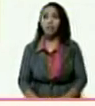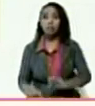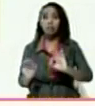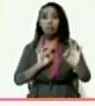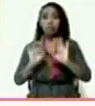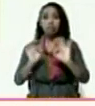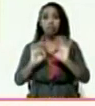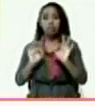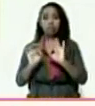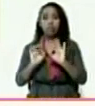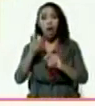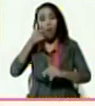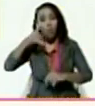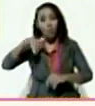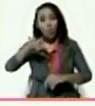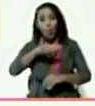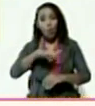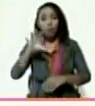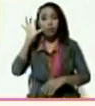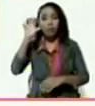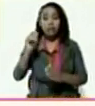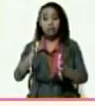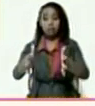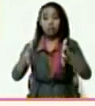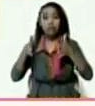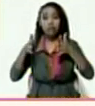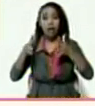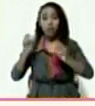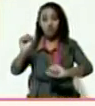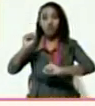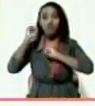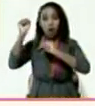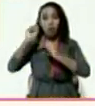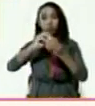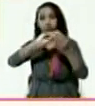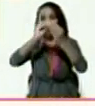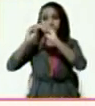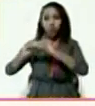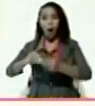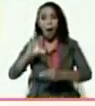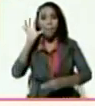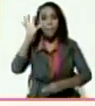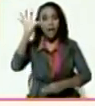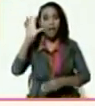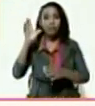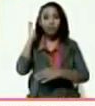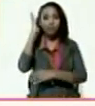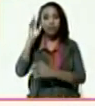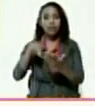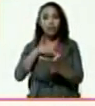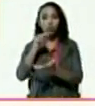junto al gran pueblo patriótico, para una gran victoria y recuperar para el país la Asamblea Nacional.